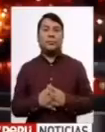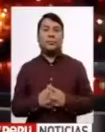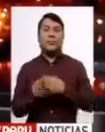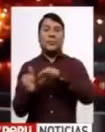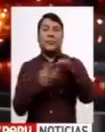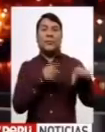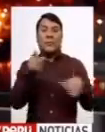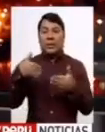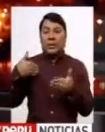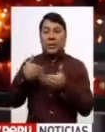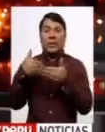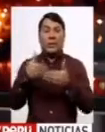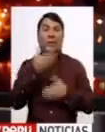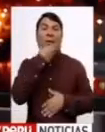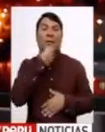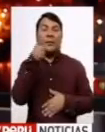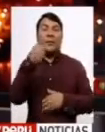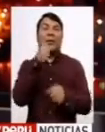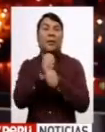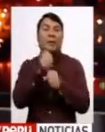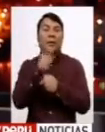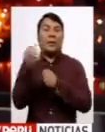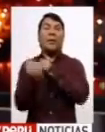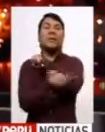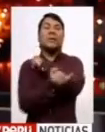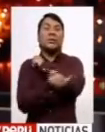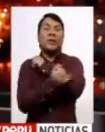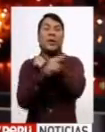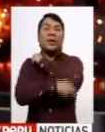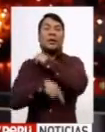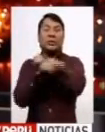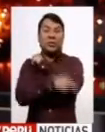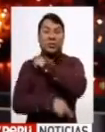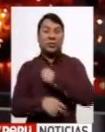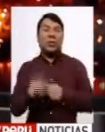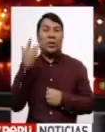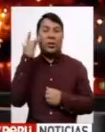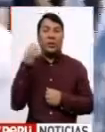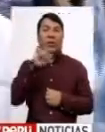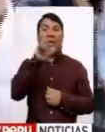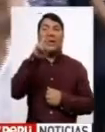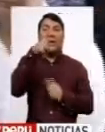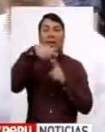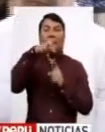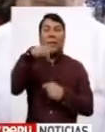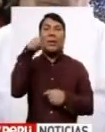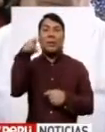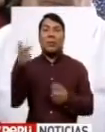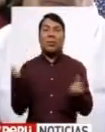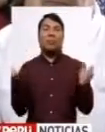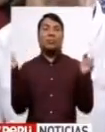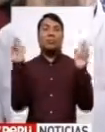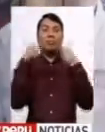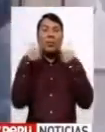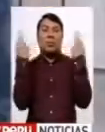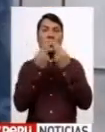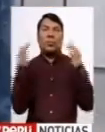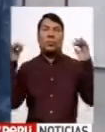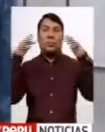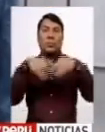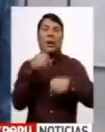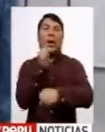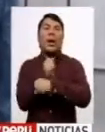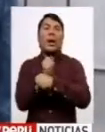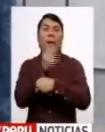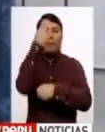Y a vísperas de la Navidad, trabajadores del Instituto Nacional de Radio y Televisión se reunieron para compartir una misa oficiada por el